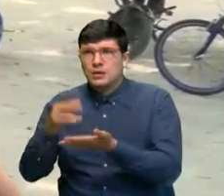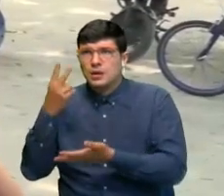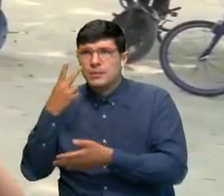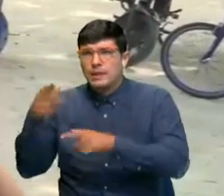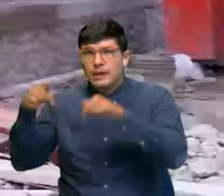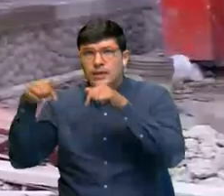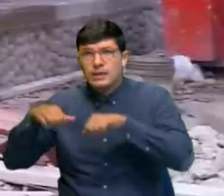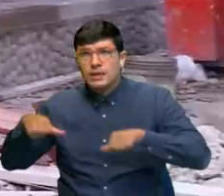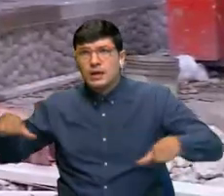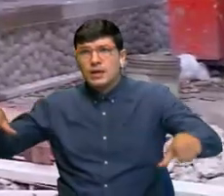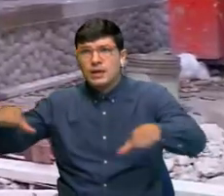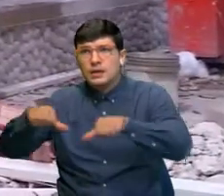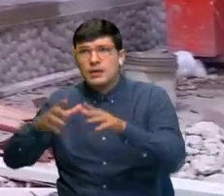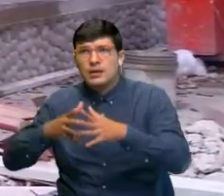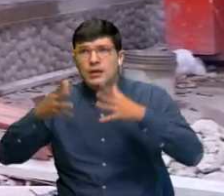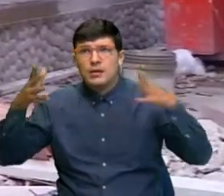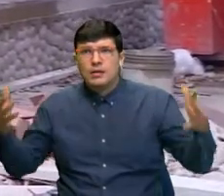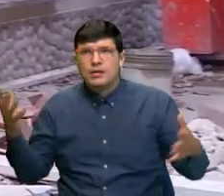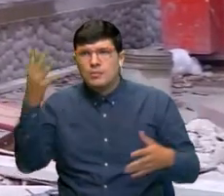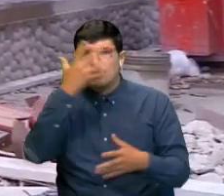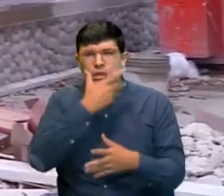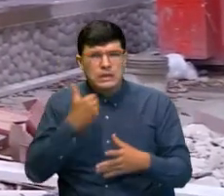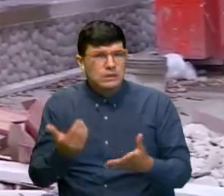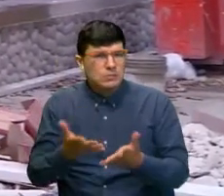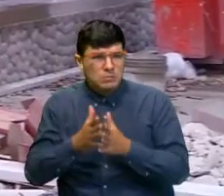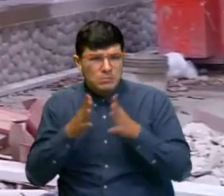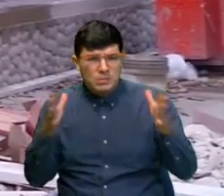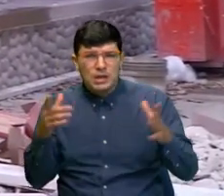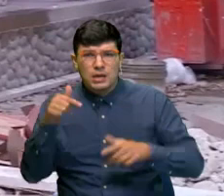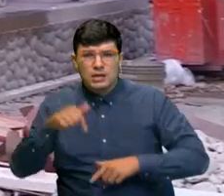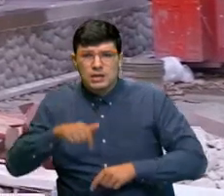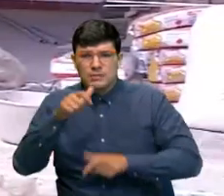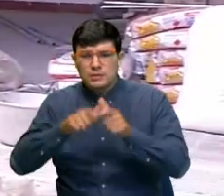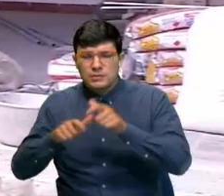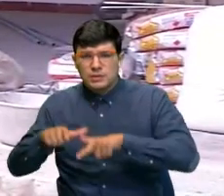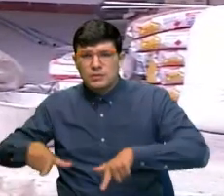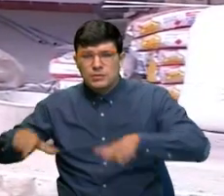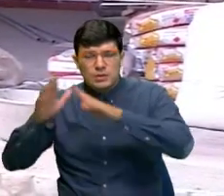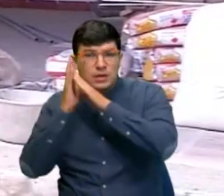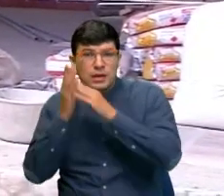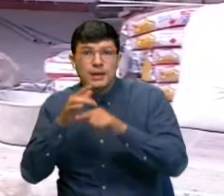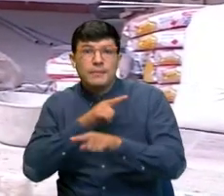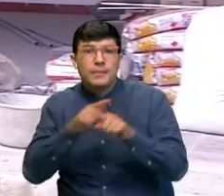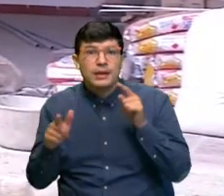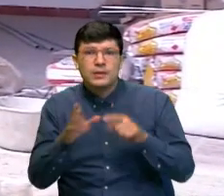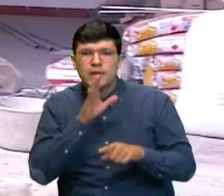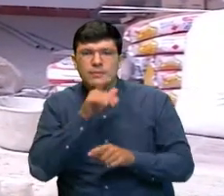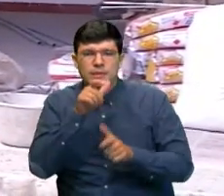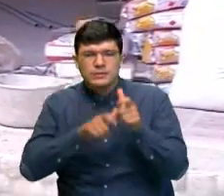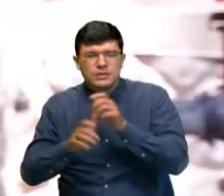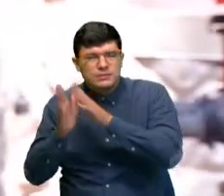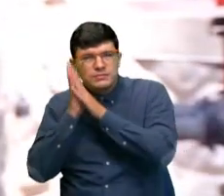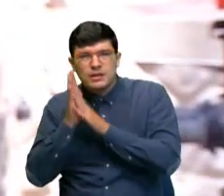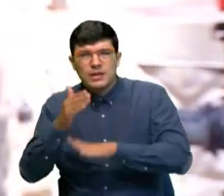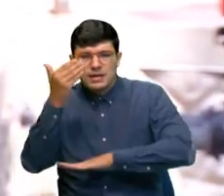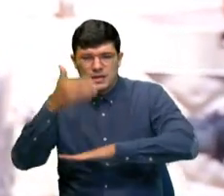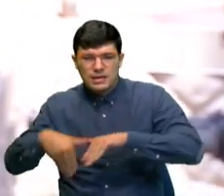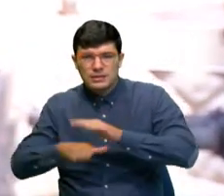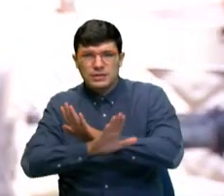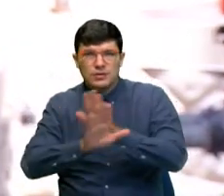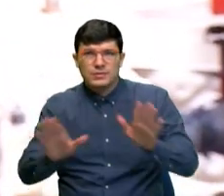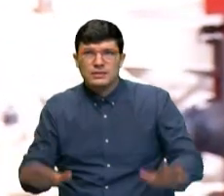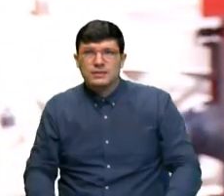un espacio de lo más bonito agradable le vamos a tener habitaciones pero es para aquellas personas que duermen en la calle las